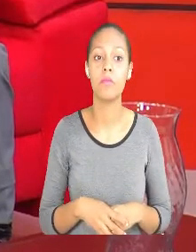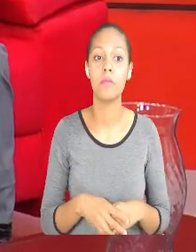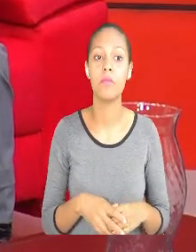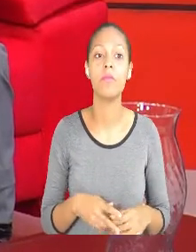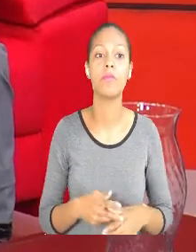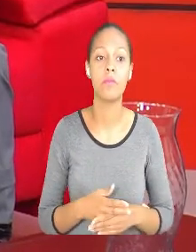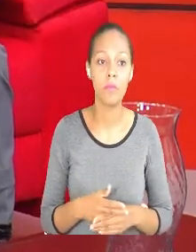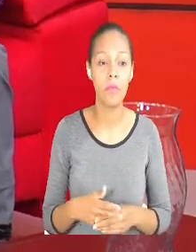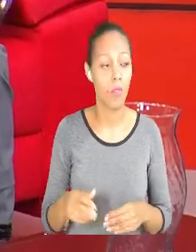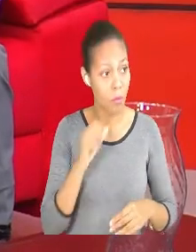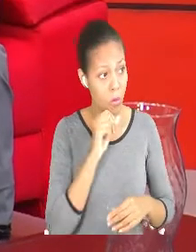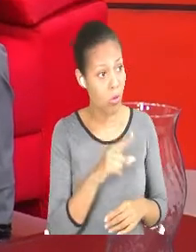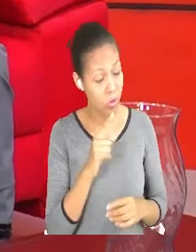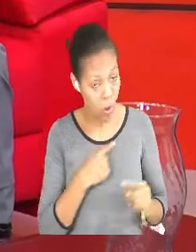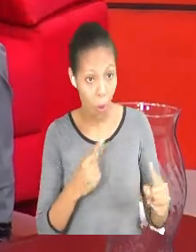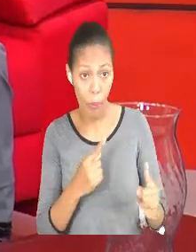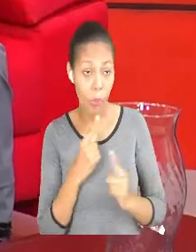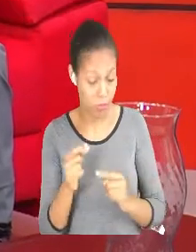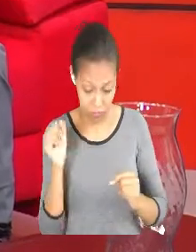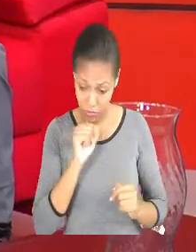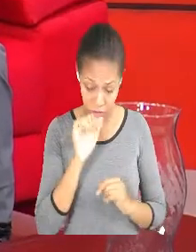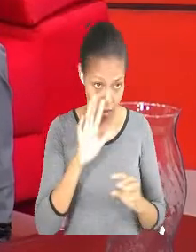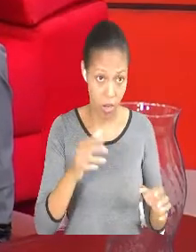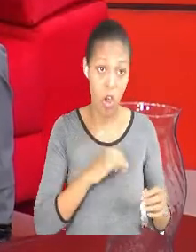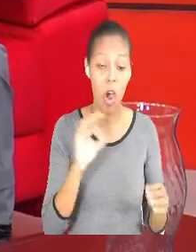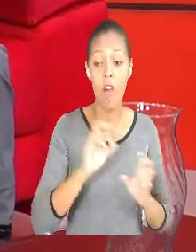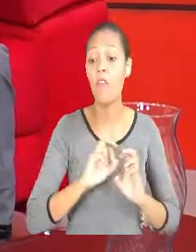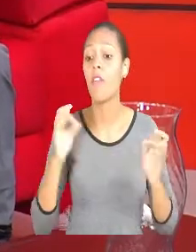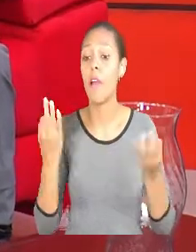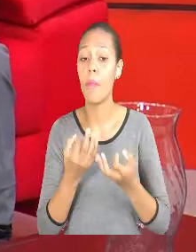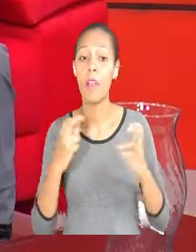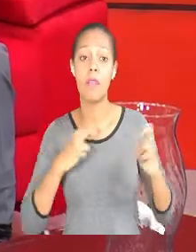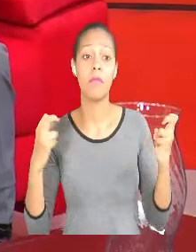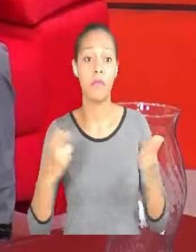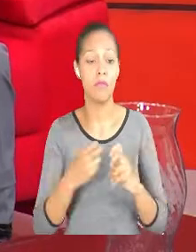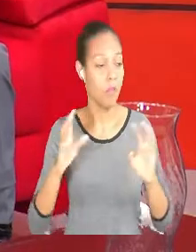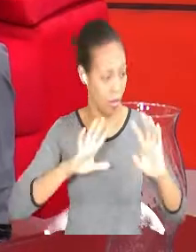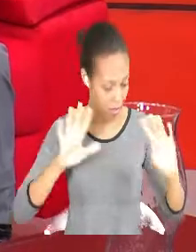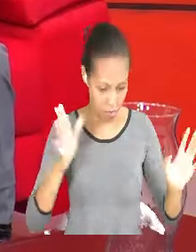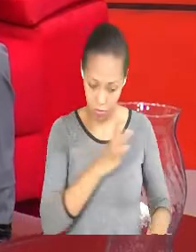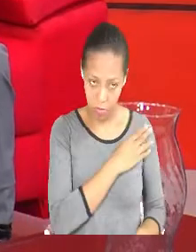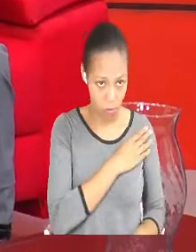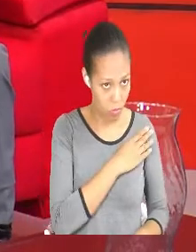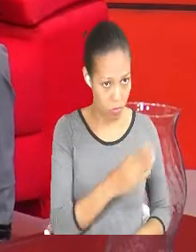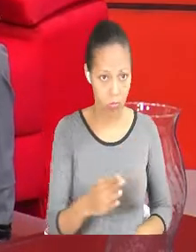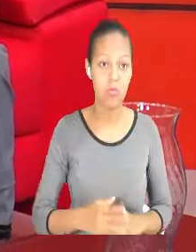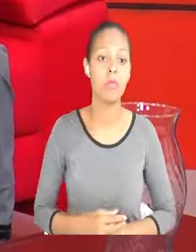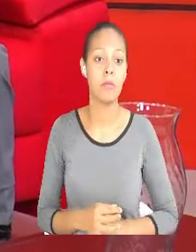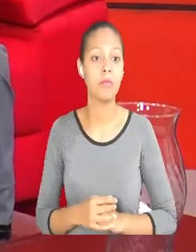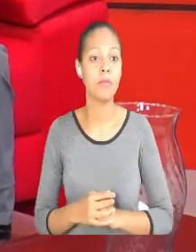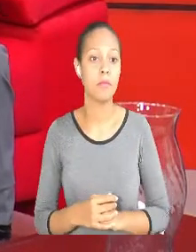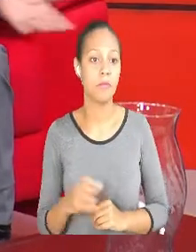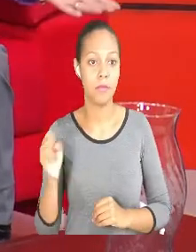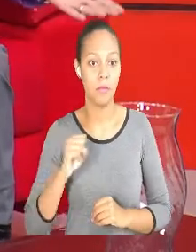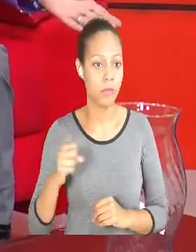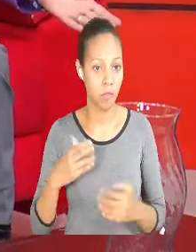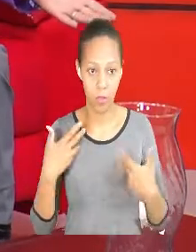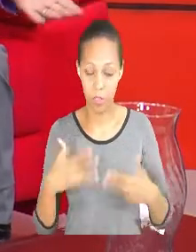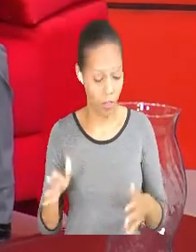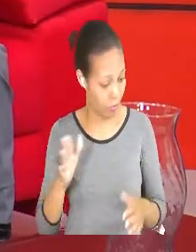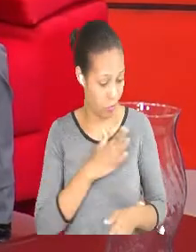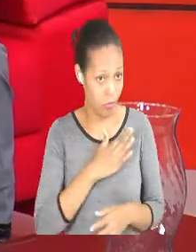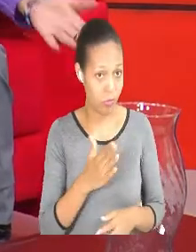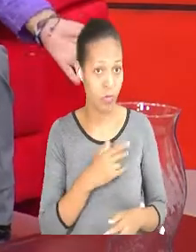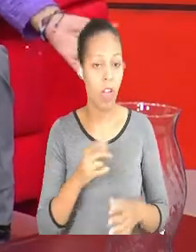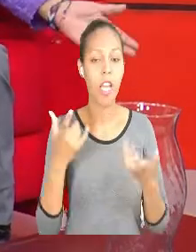Tengo un cumpleaños, tu cumpleaños. Tengo una cena familiar, ¿qué quieres? Te hacemos la cena familiar. O sea, para lo que quieras. Quiero